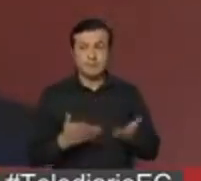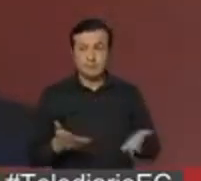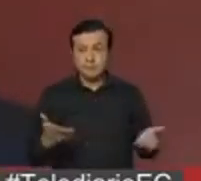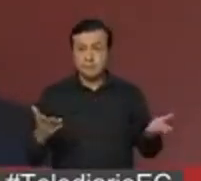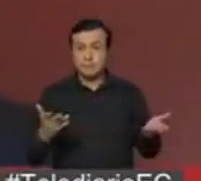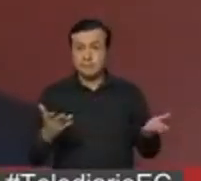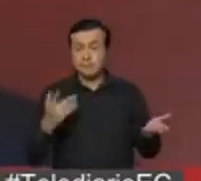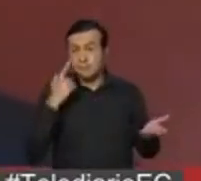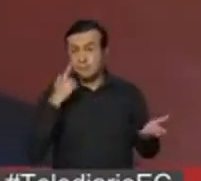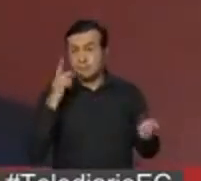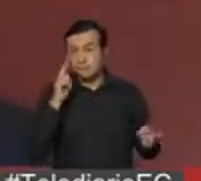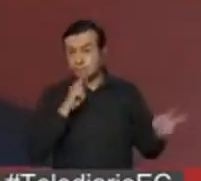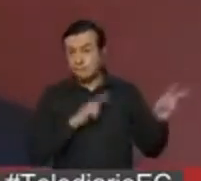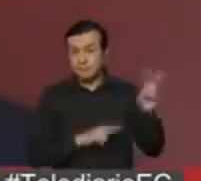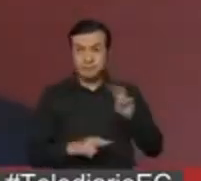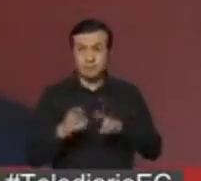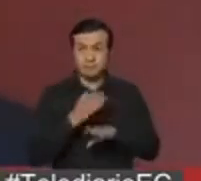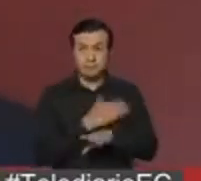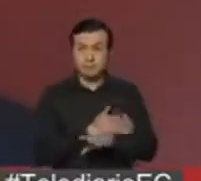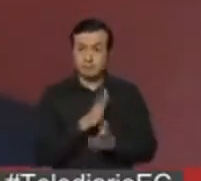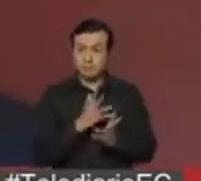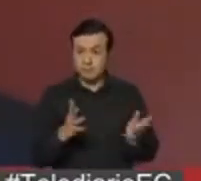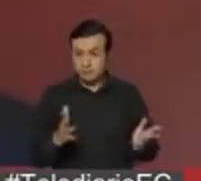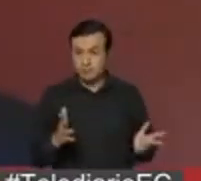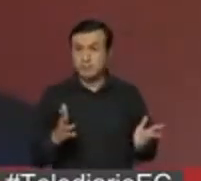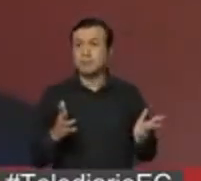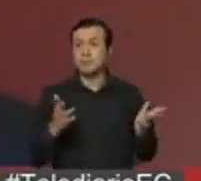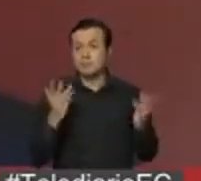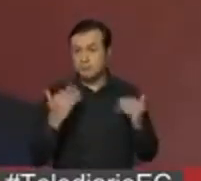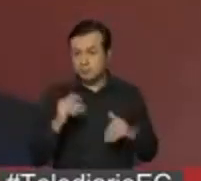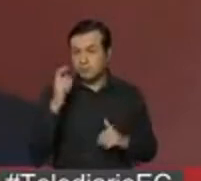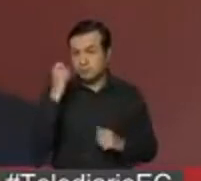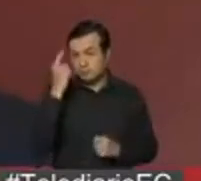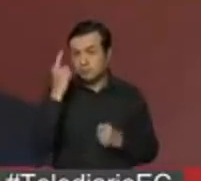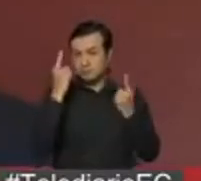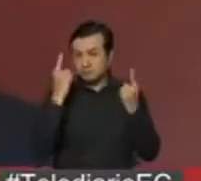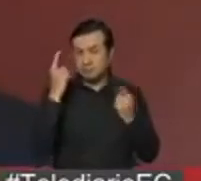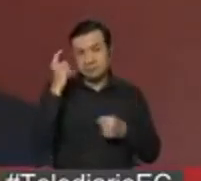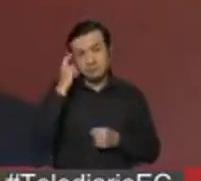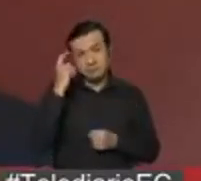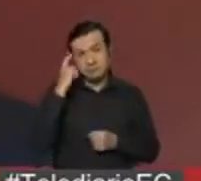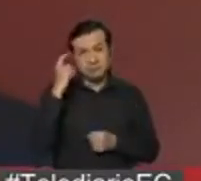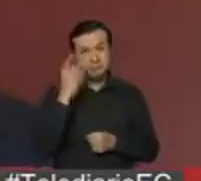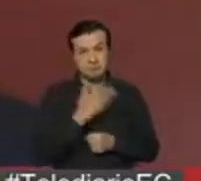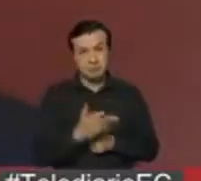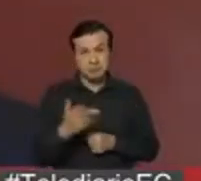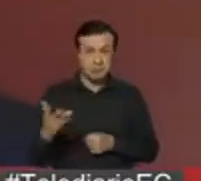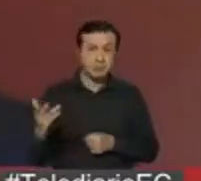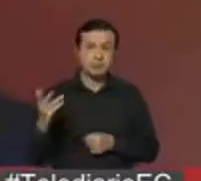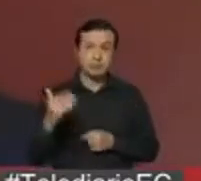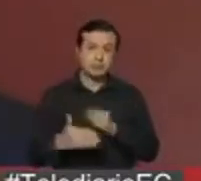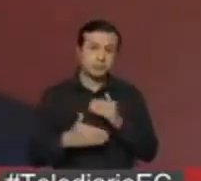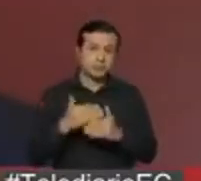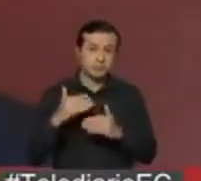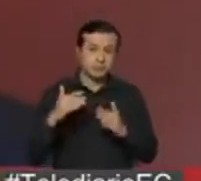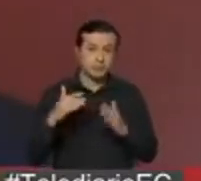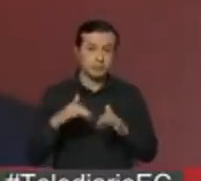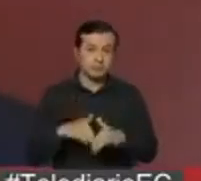esas posibilidades no están porque no habían. Pero sí, yo entendería, yo pienso que mientras vaya